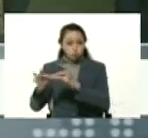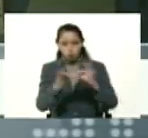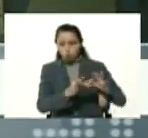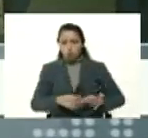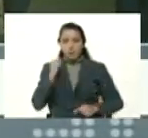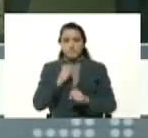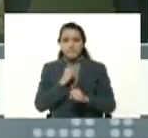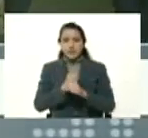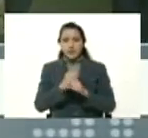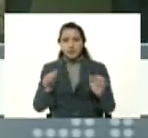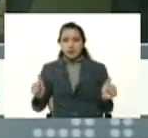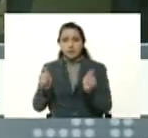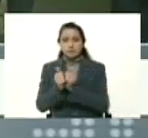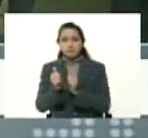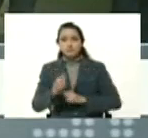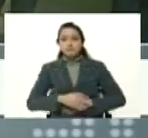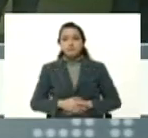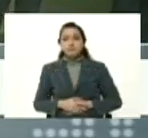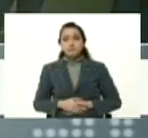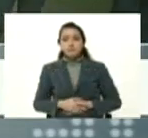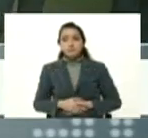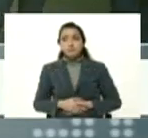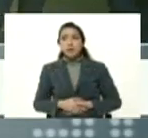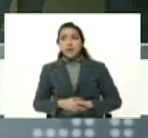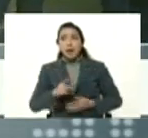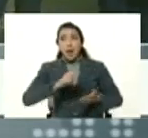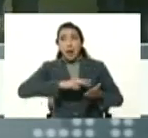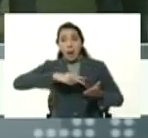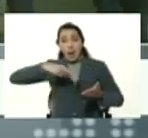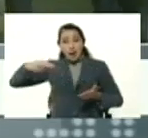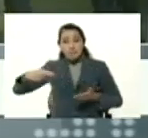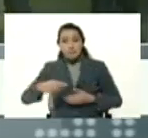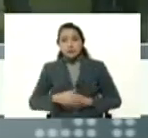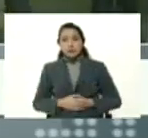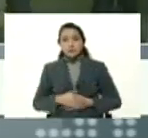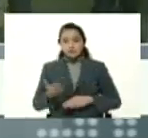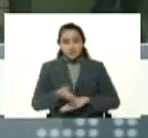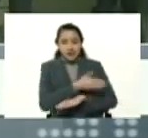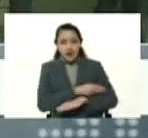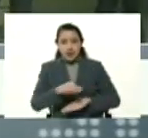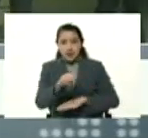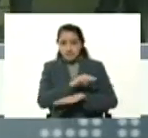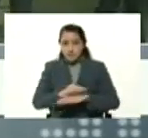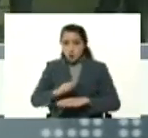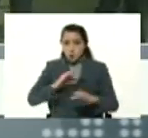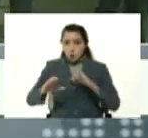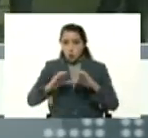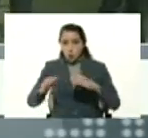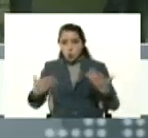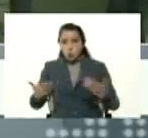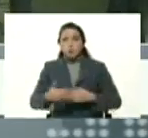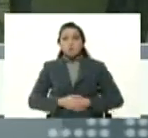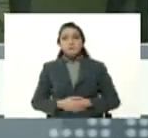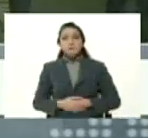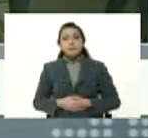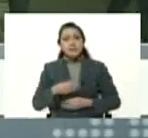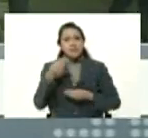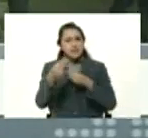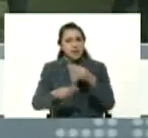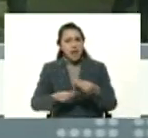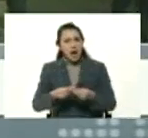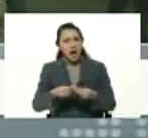producción. Las pastas, estaba hablando con el ministro Castro Soteldo, bueno, el producto,